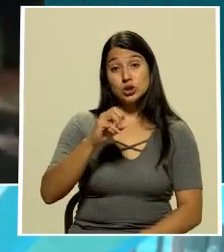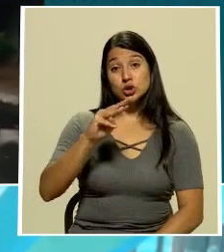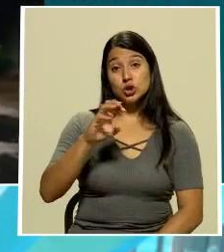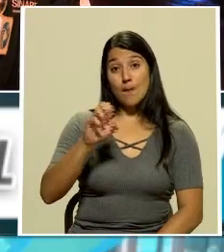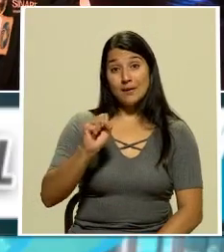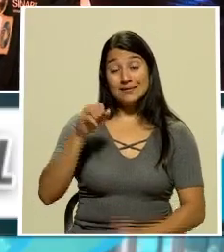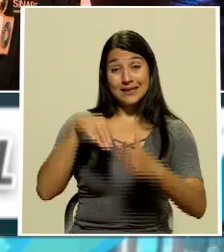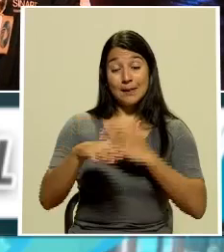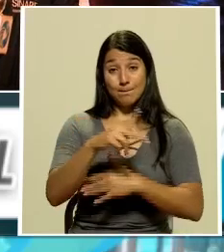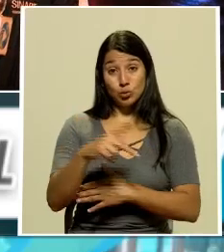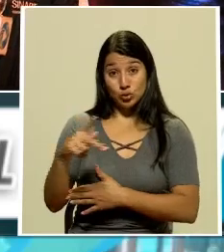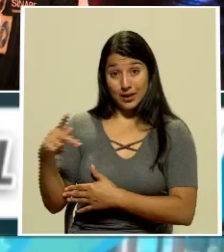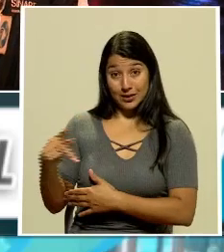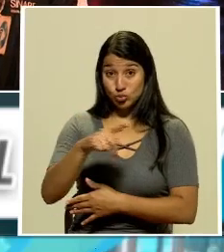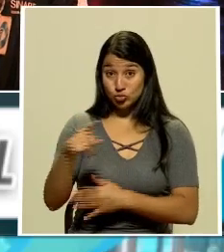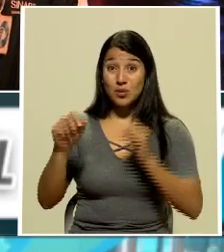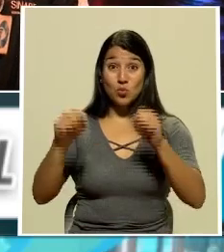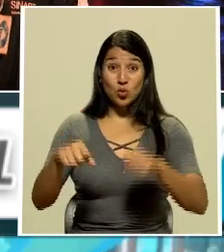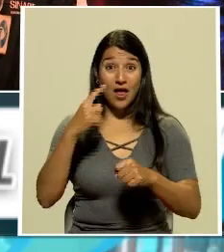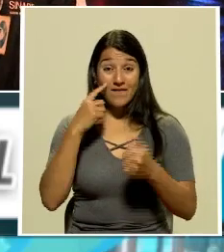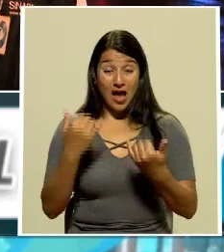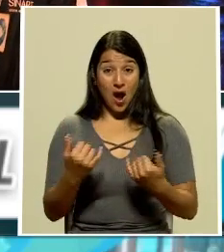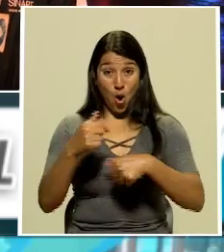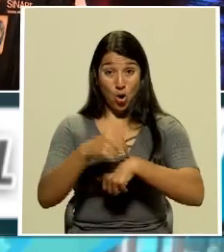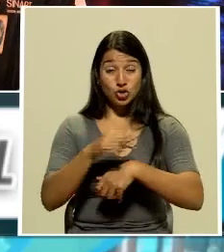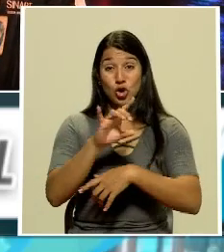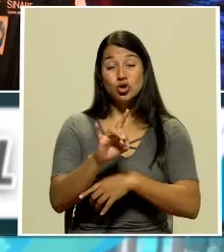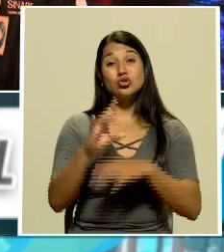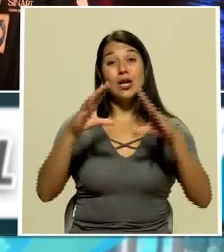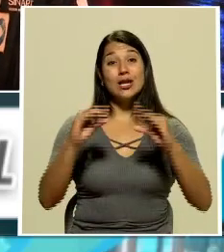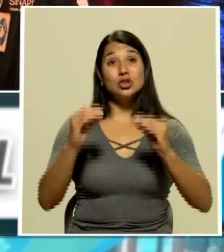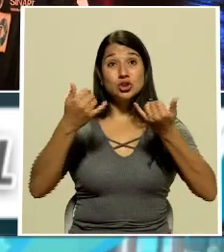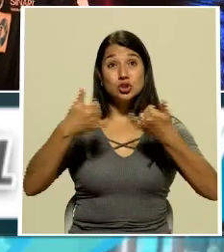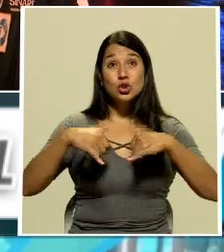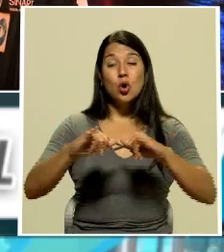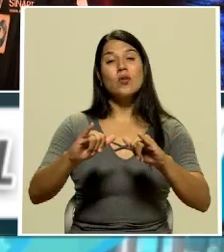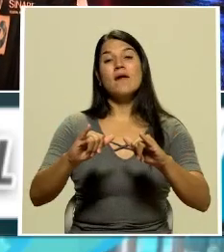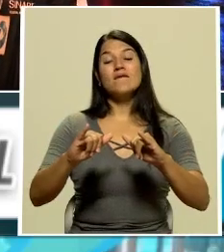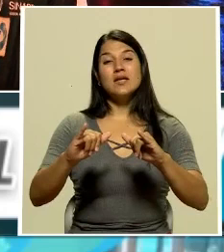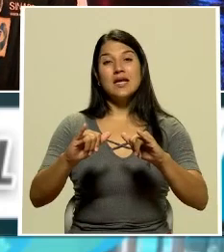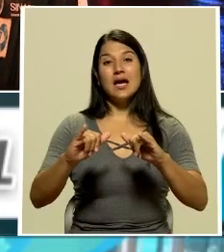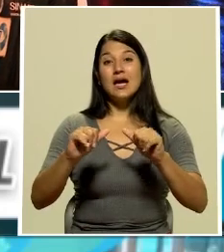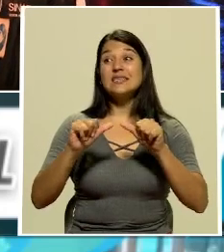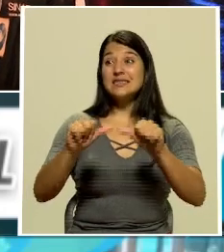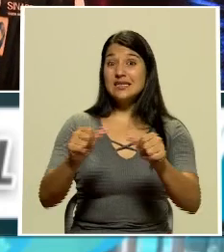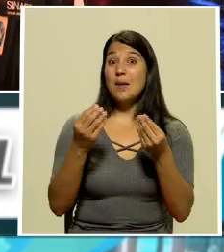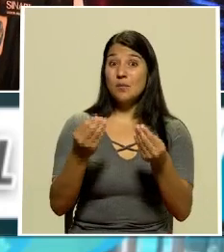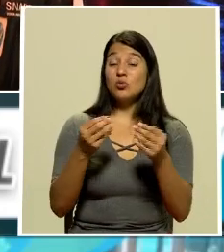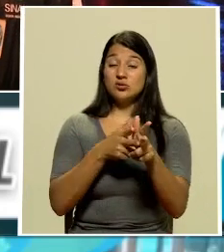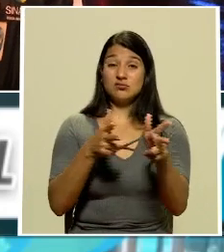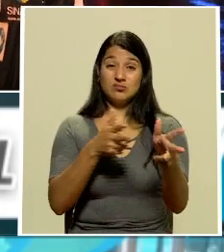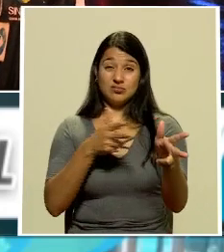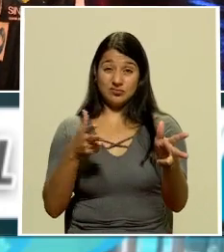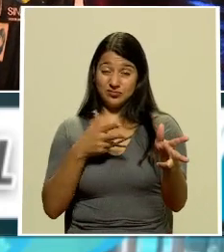Arenas, donde ustedes pudieron ver que a esta hora, 8 de la noche, todavía se mantiene una cantidad importante de